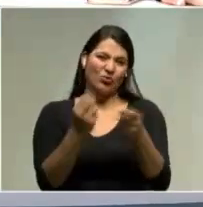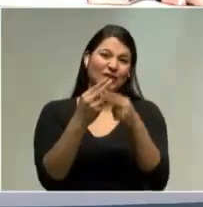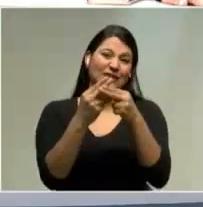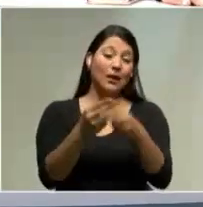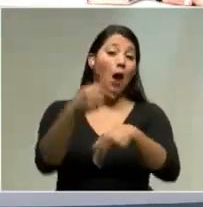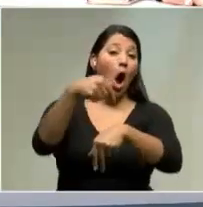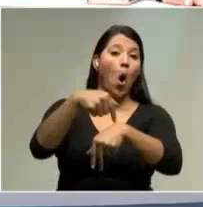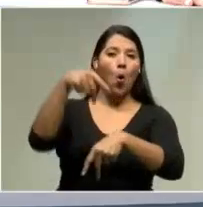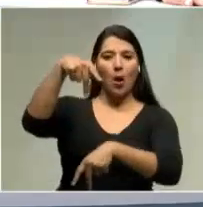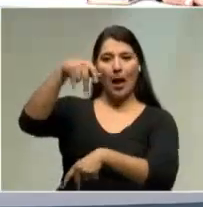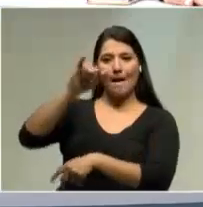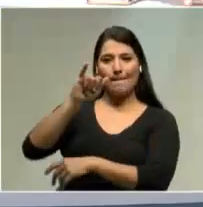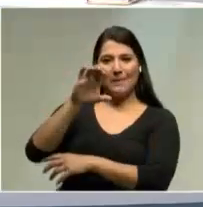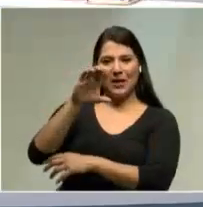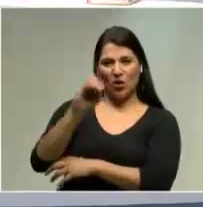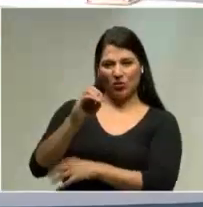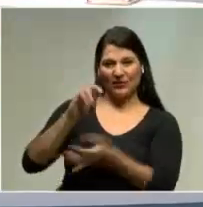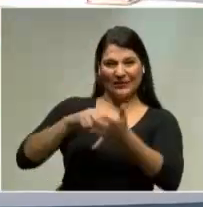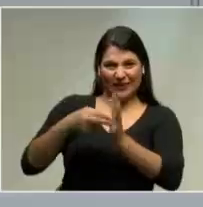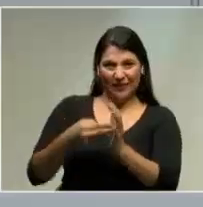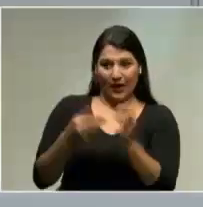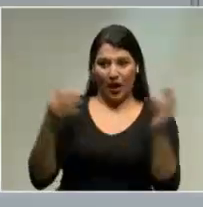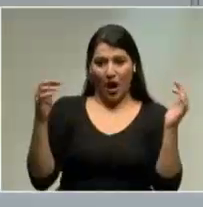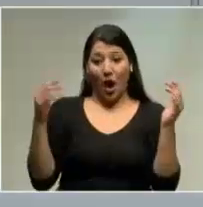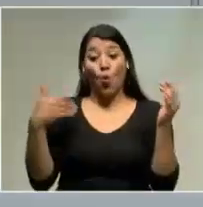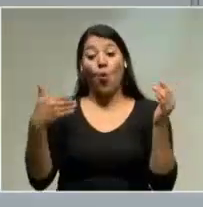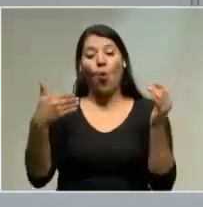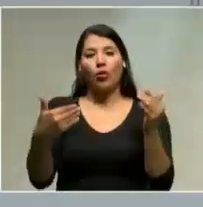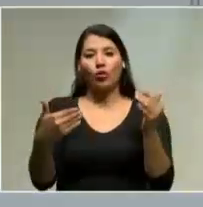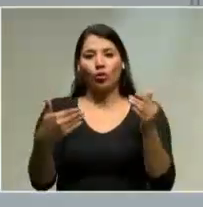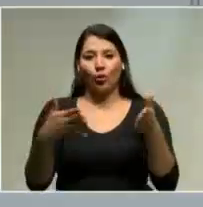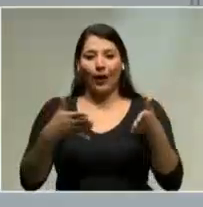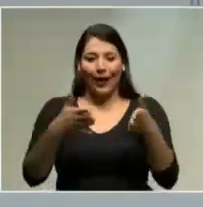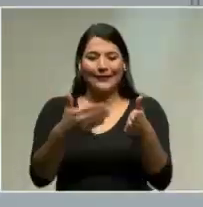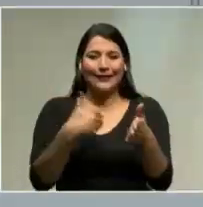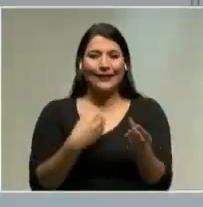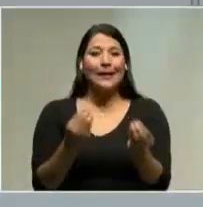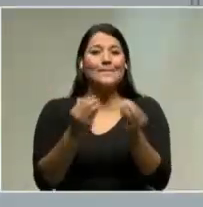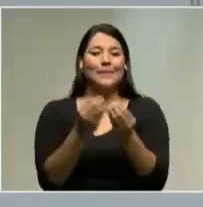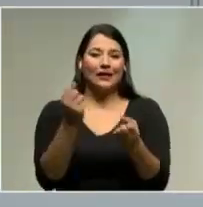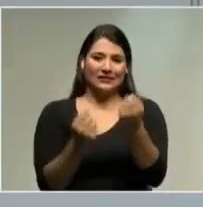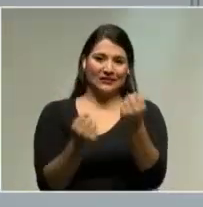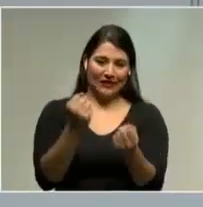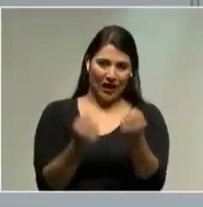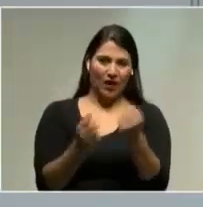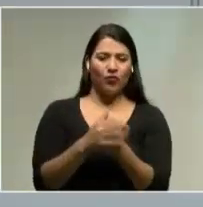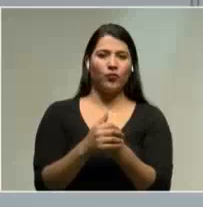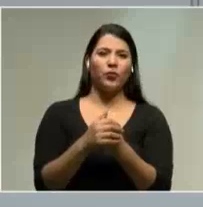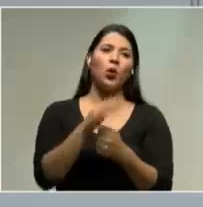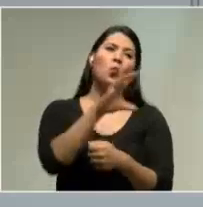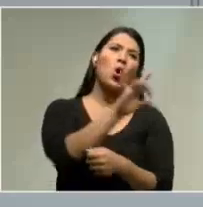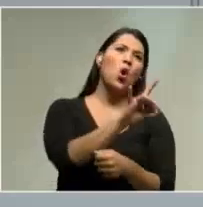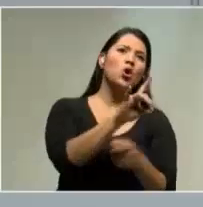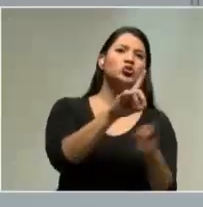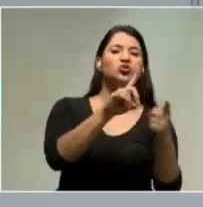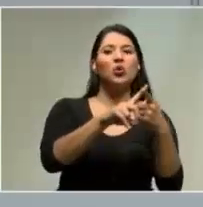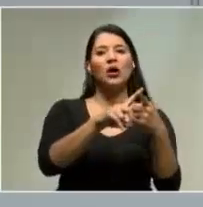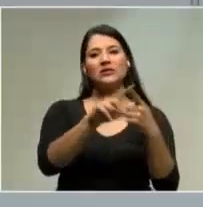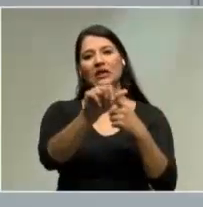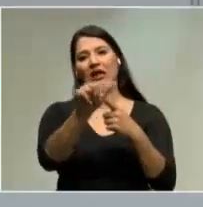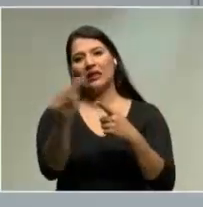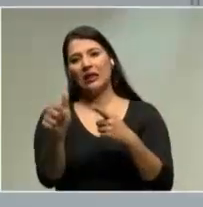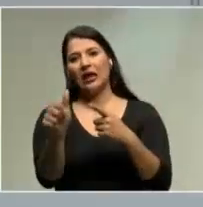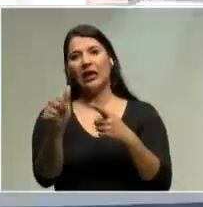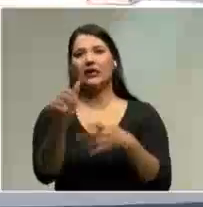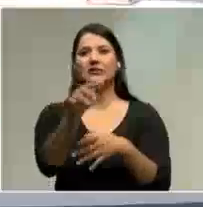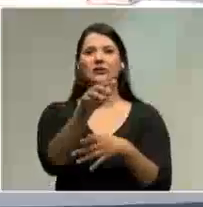Ruta 39 y encontramos que realmente en un tramo que se puede durar 5 minutos, duramos 18 minutos